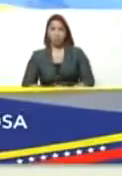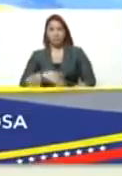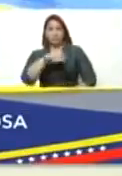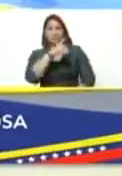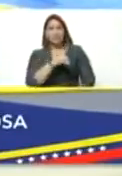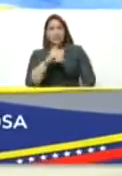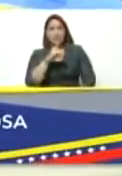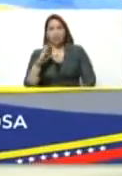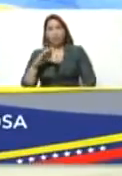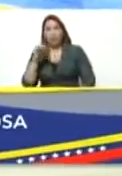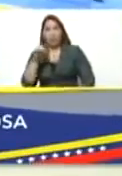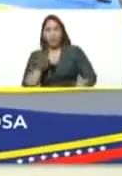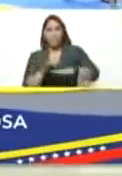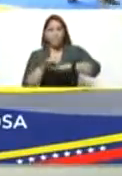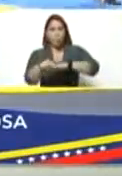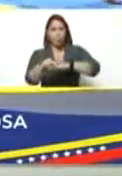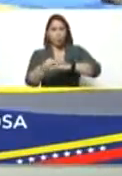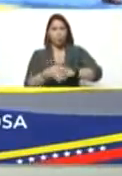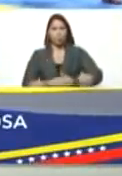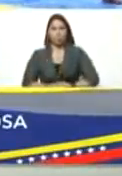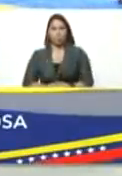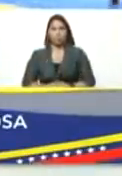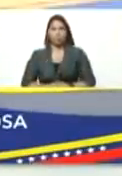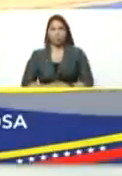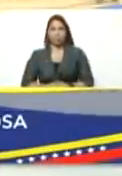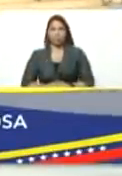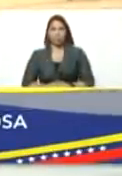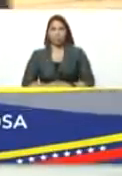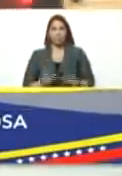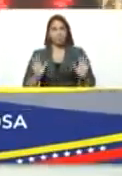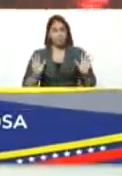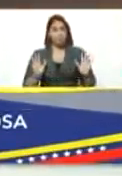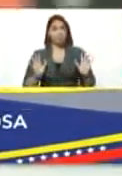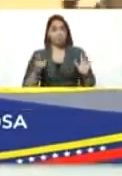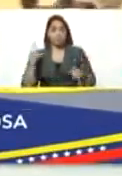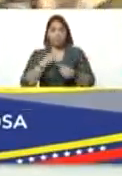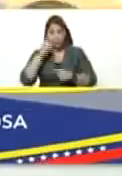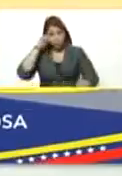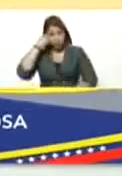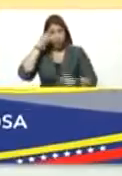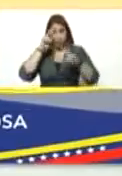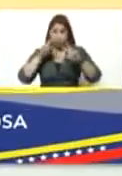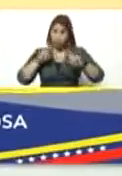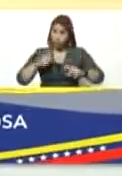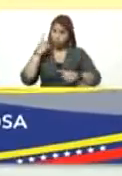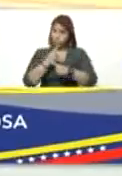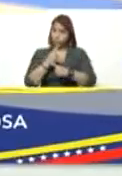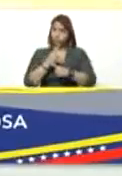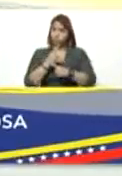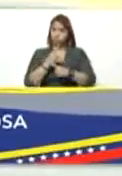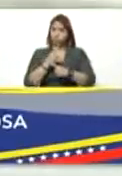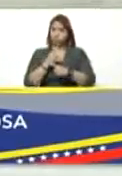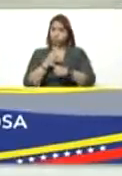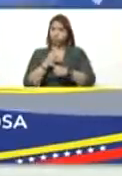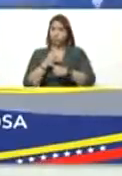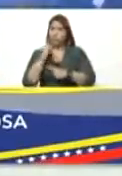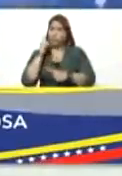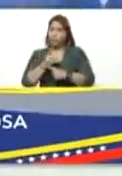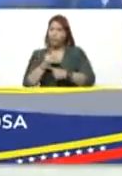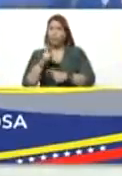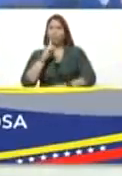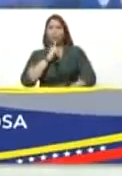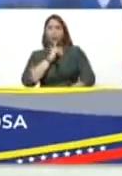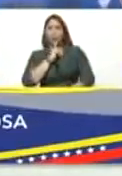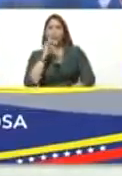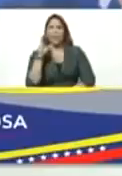capital y es municipio. Ah, valga esa reflexión, pues, para que le pongamos el nombre de Caracas a